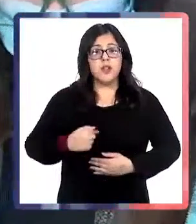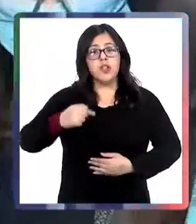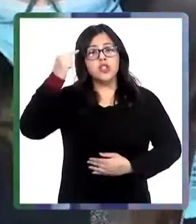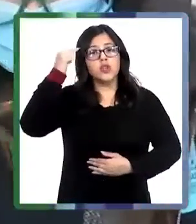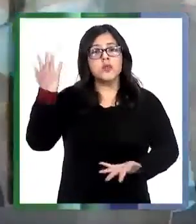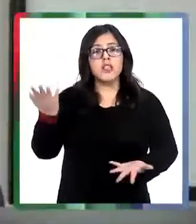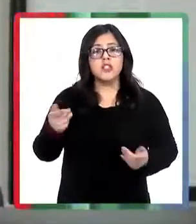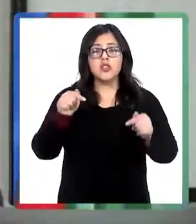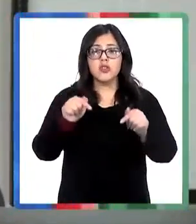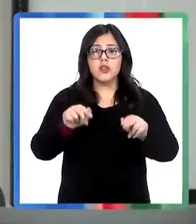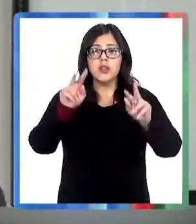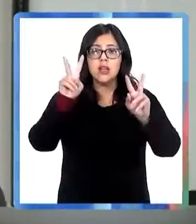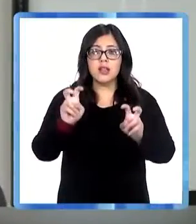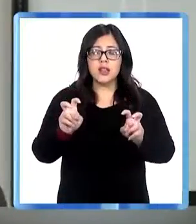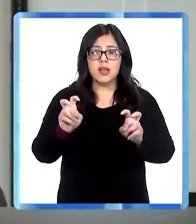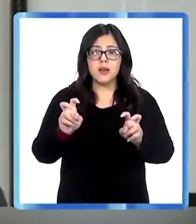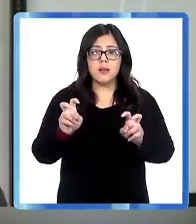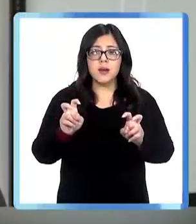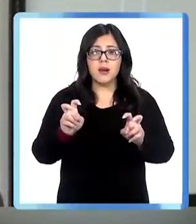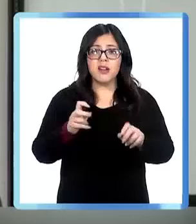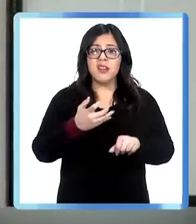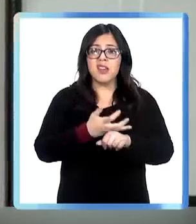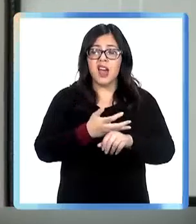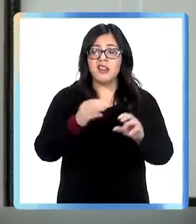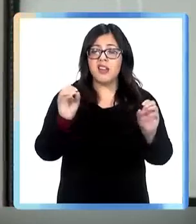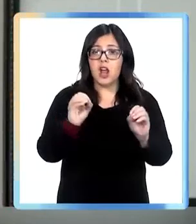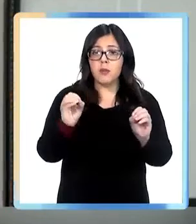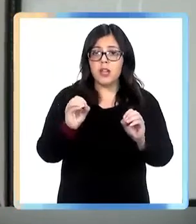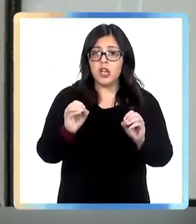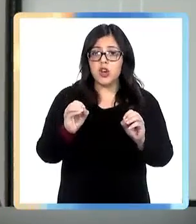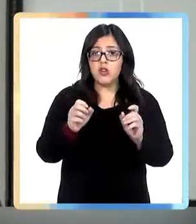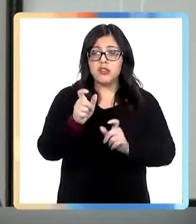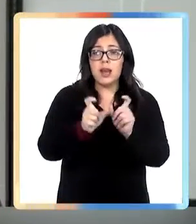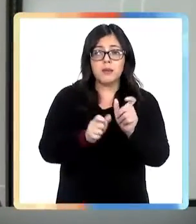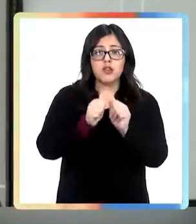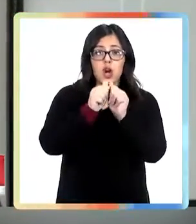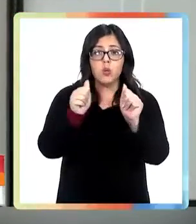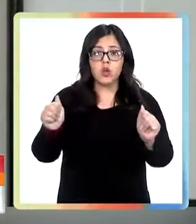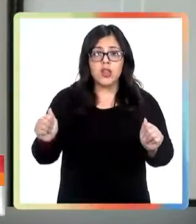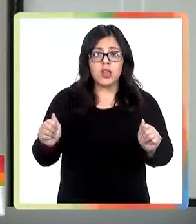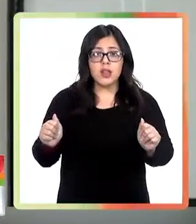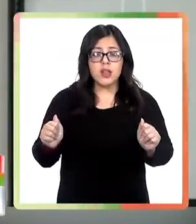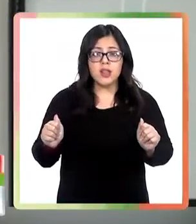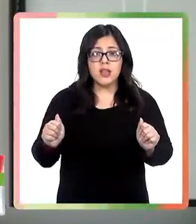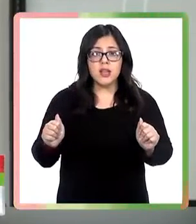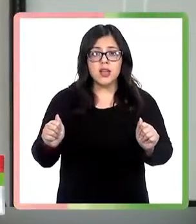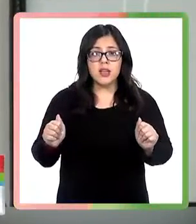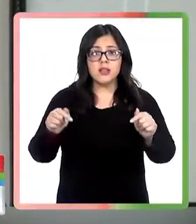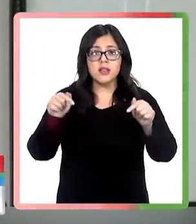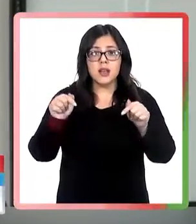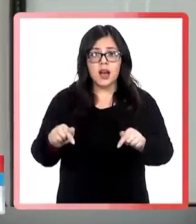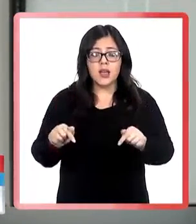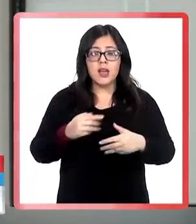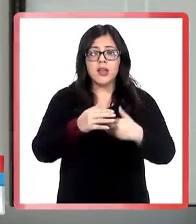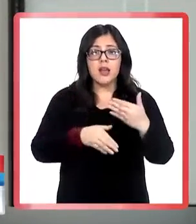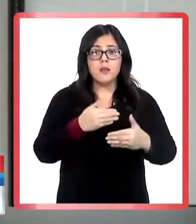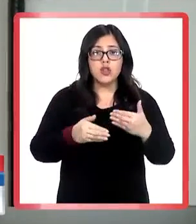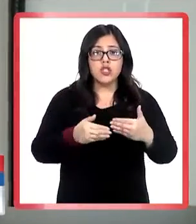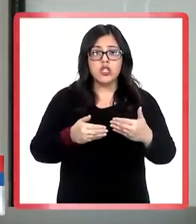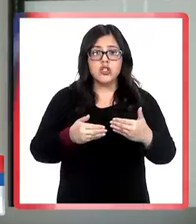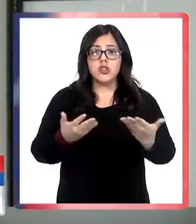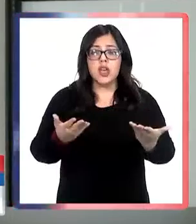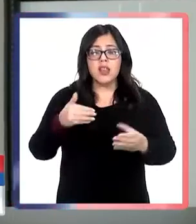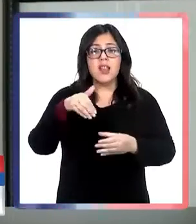públicos. Yo creo que la delgada línea que separa la opinión que pueden dar las autoridades, lo involucrado que pueden estar en el